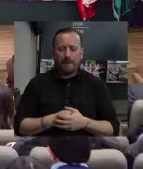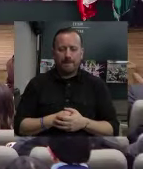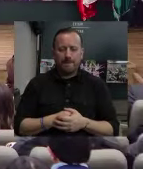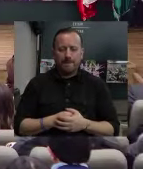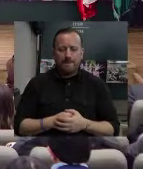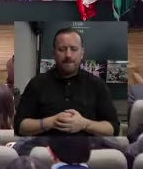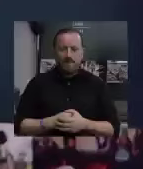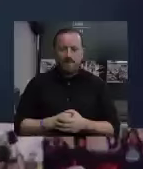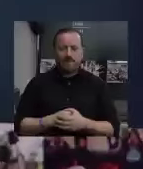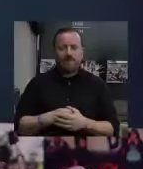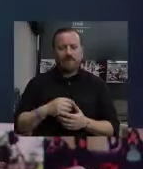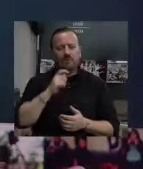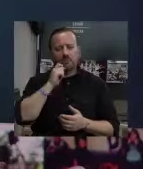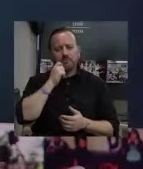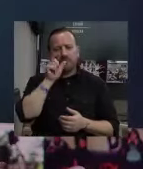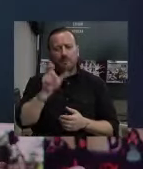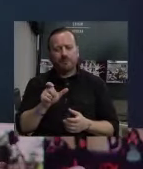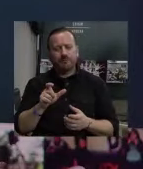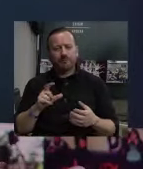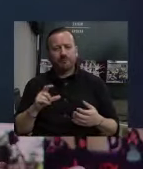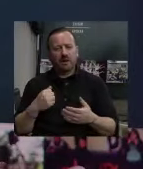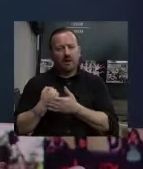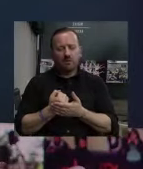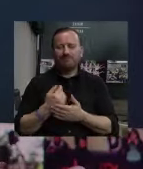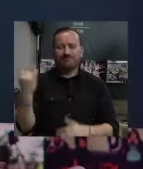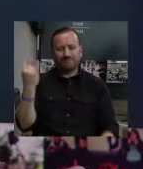2017 Quién fue el Aliado la